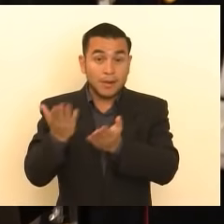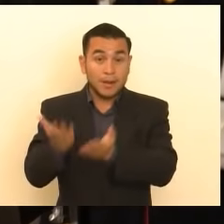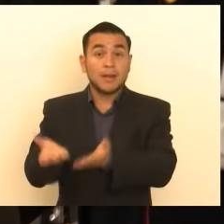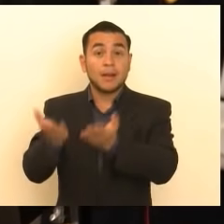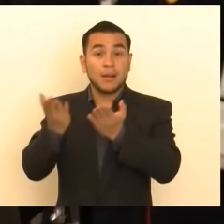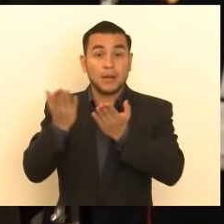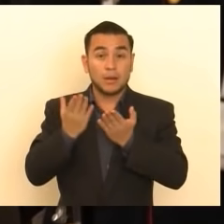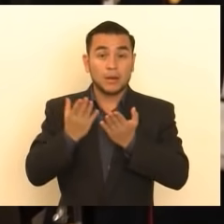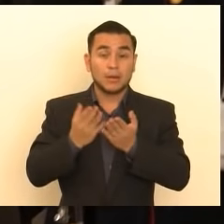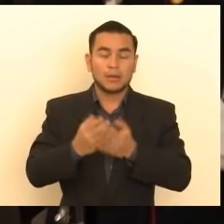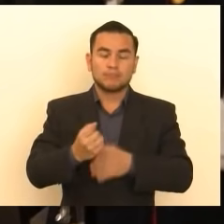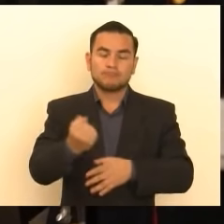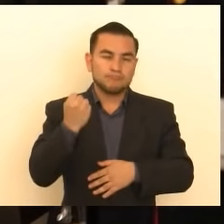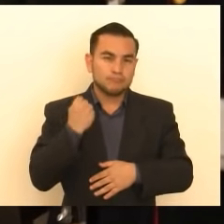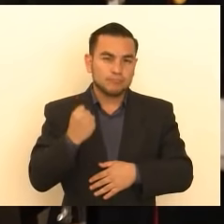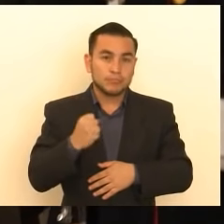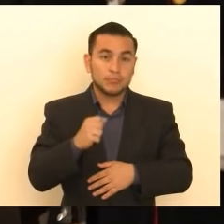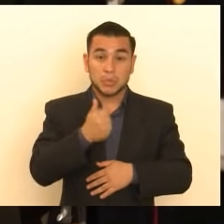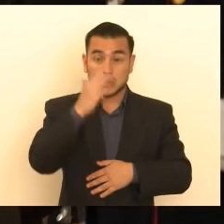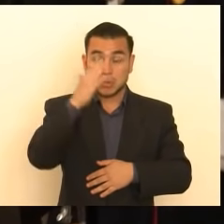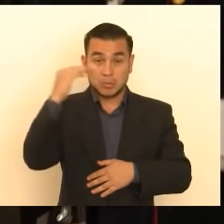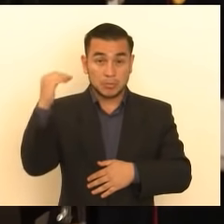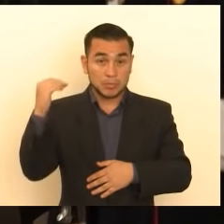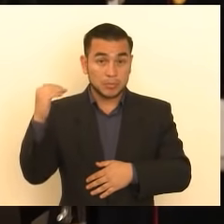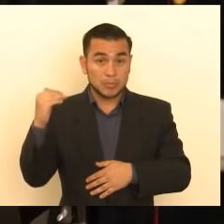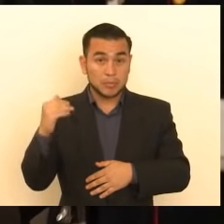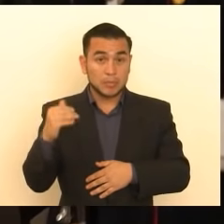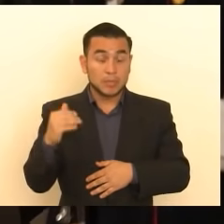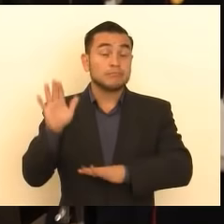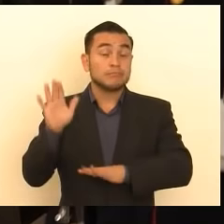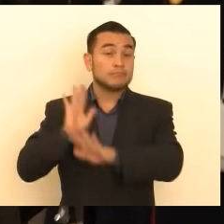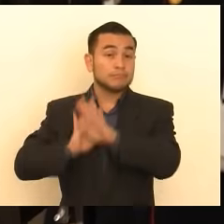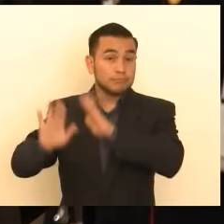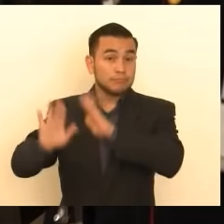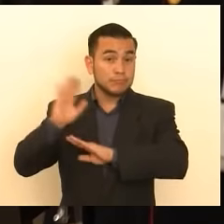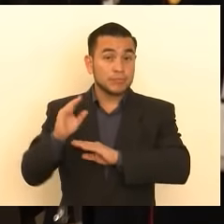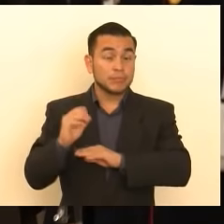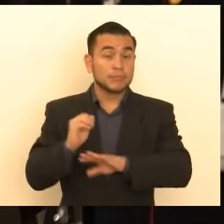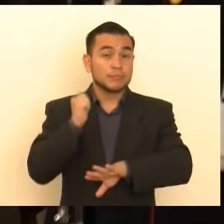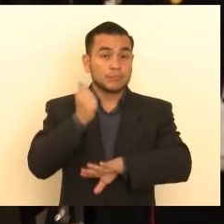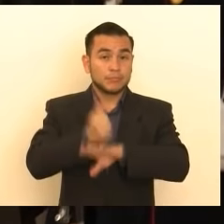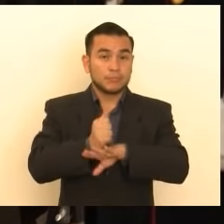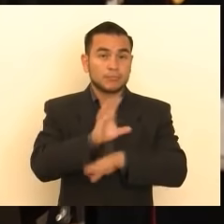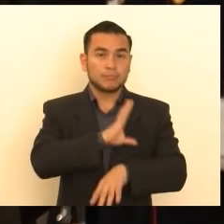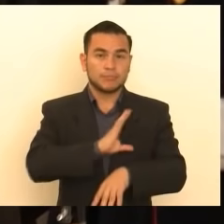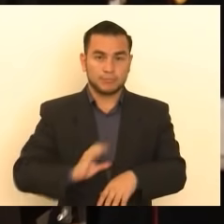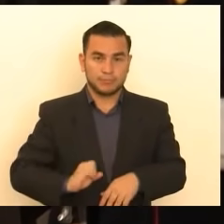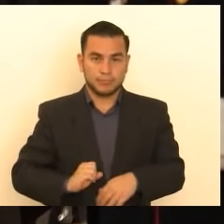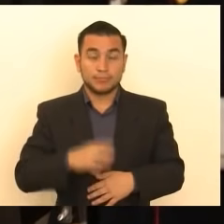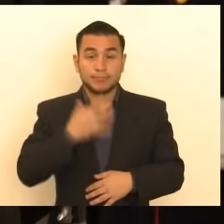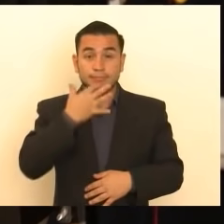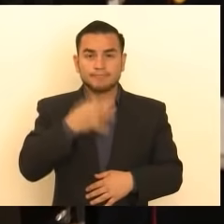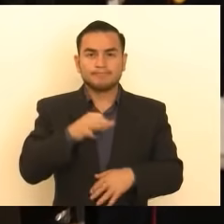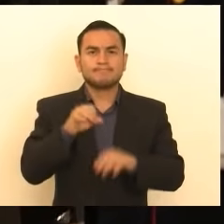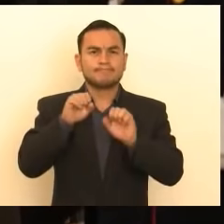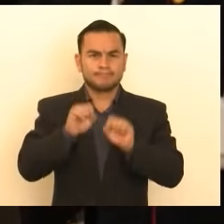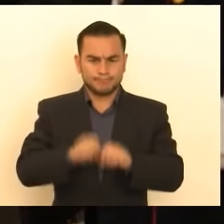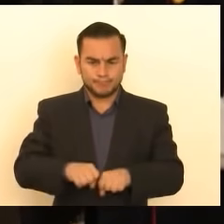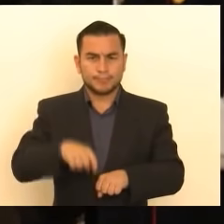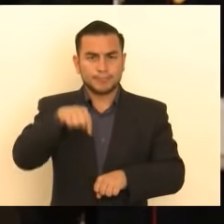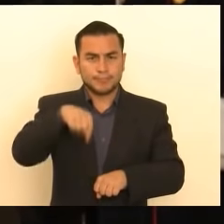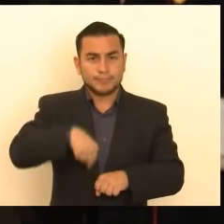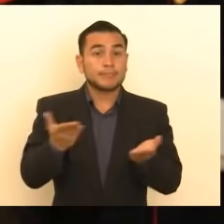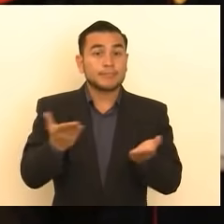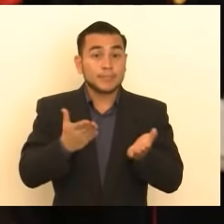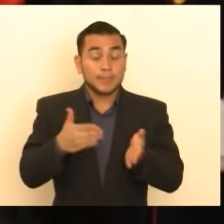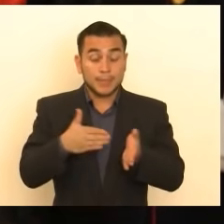entre El Salvador y cualquier otro país en el mundo en la historia, en nuestra historia. Y poderlo hacer ahora, empezando el